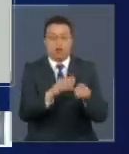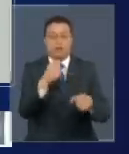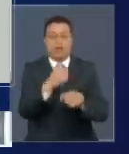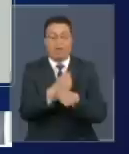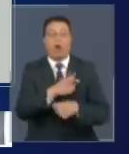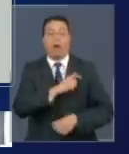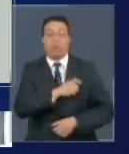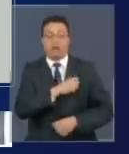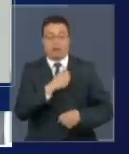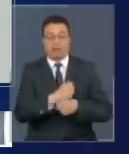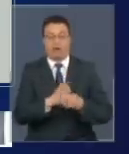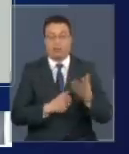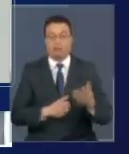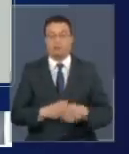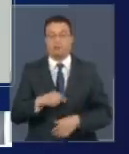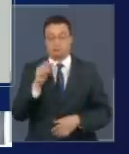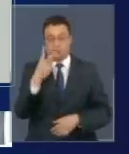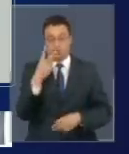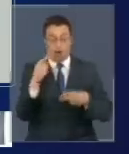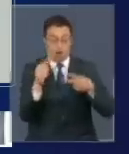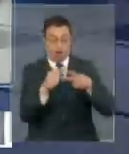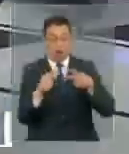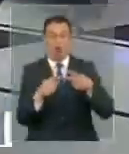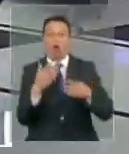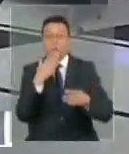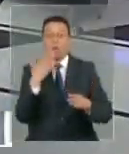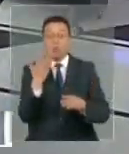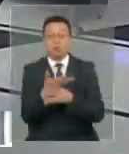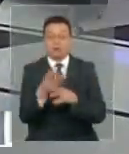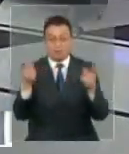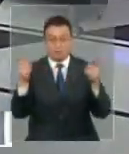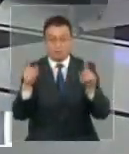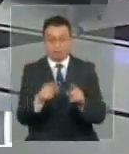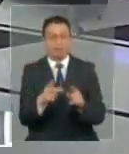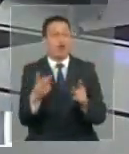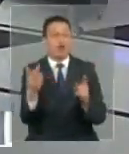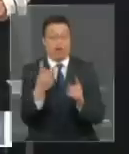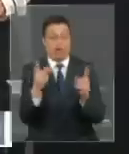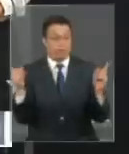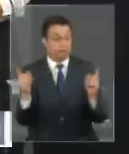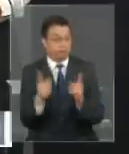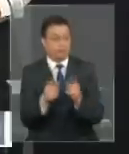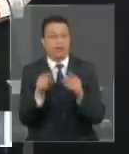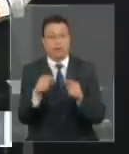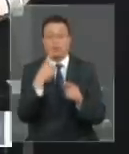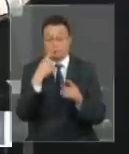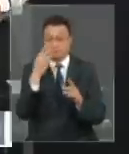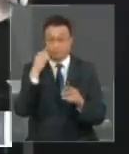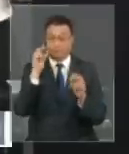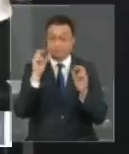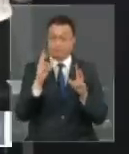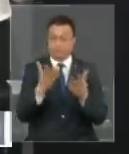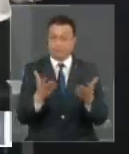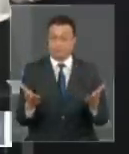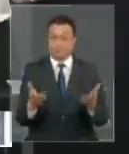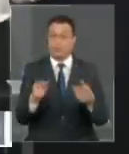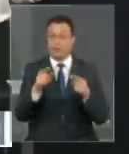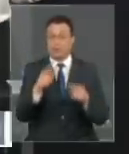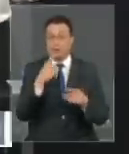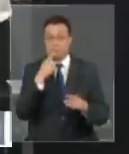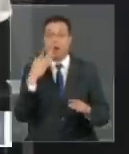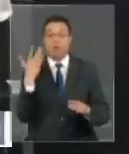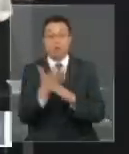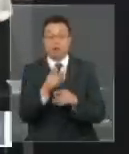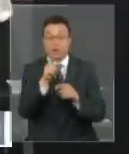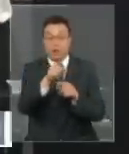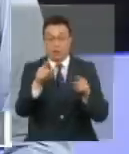de las policías. Ojo que esas son las dos grandes propuestas que están resumidas en estos 140 caracteres, así que para que usted tome nota. Y además fueron las propuestas que